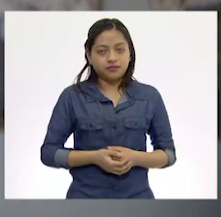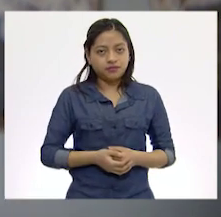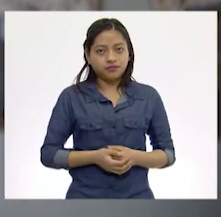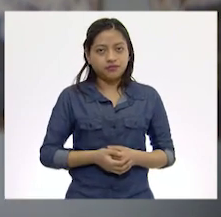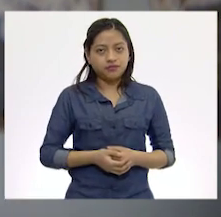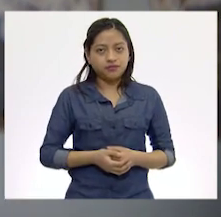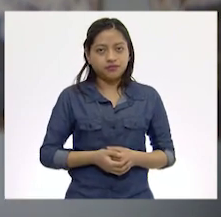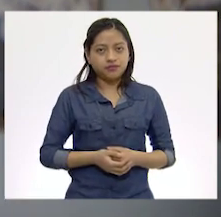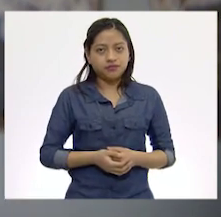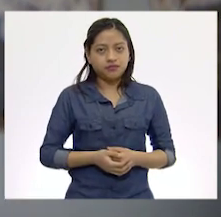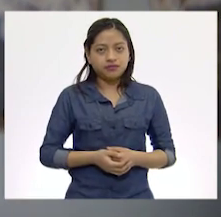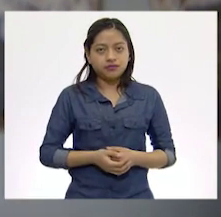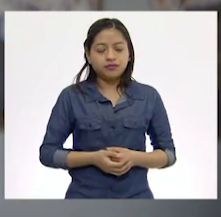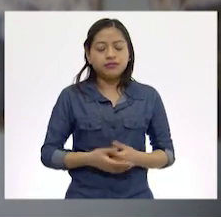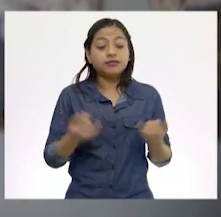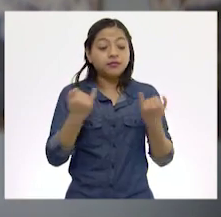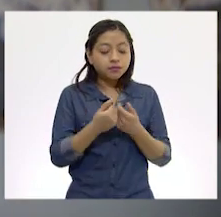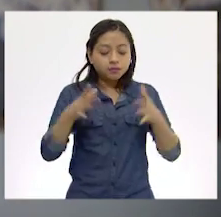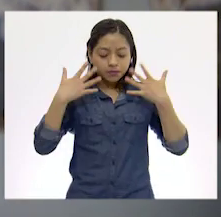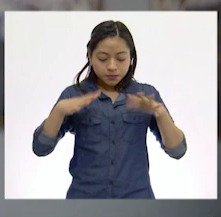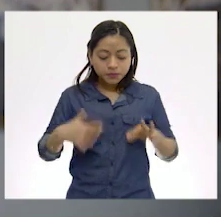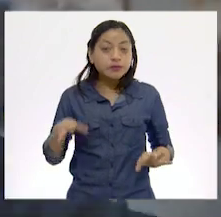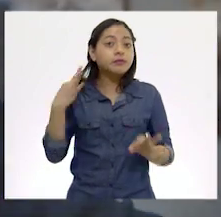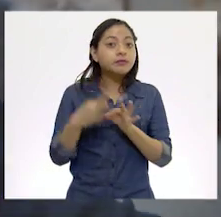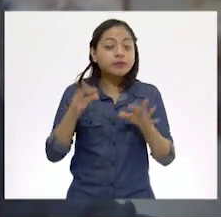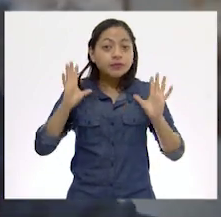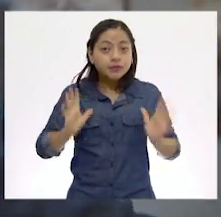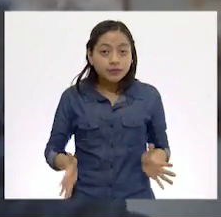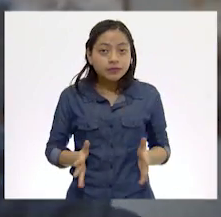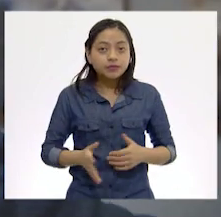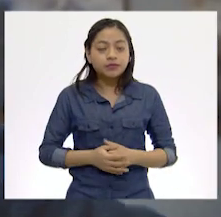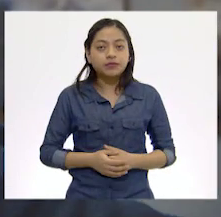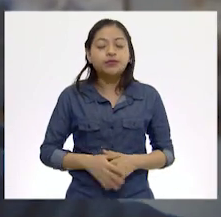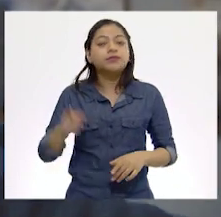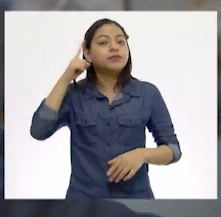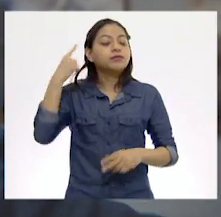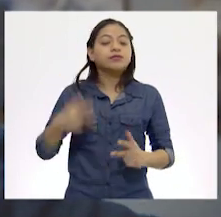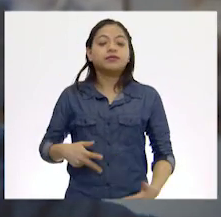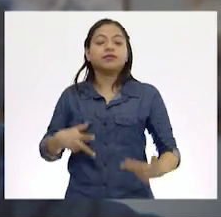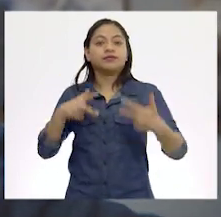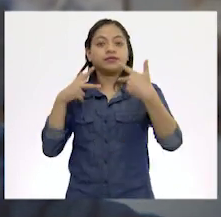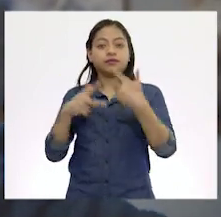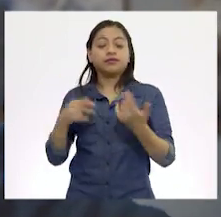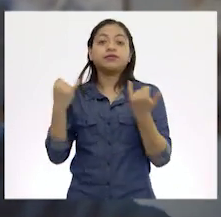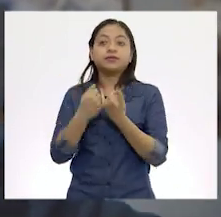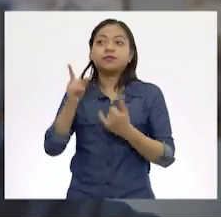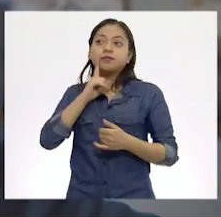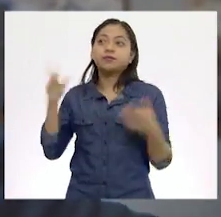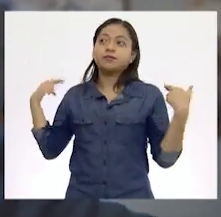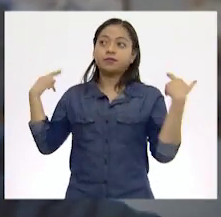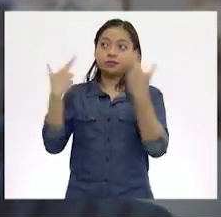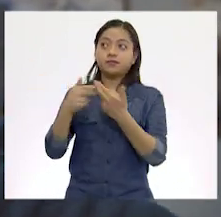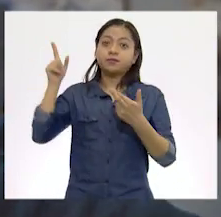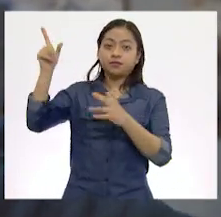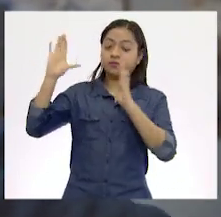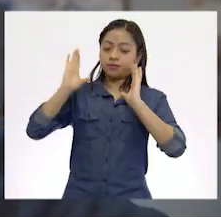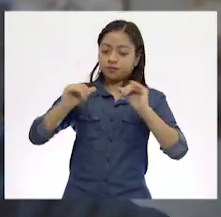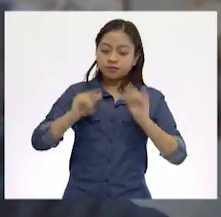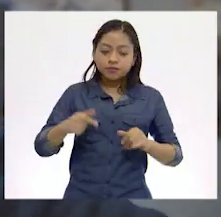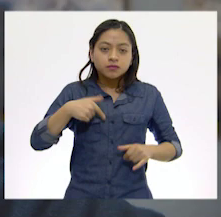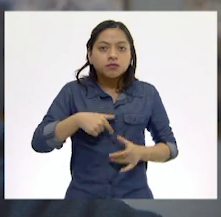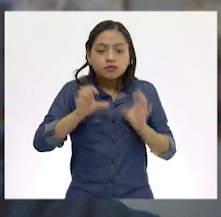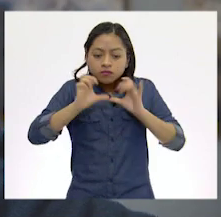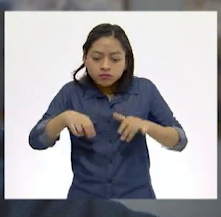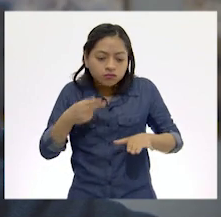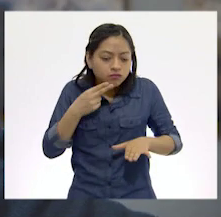estar la madre en tus clases. Las tareas de mi maestra en computadora me tienen que decir las